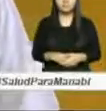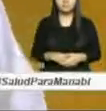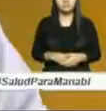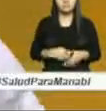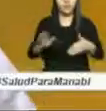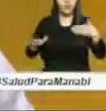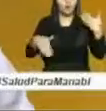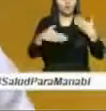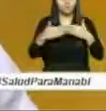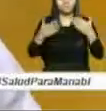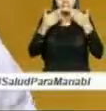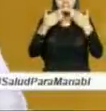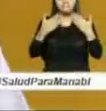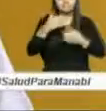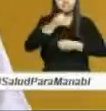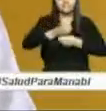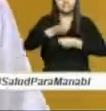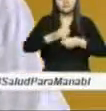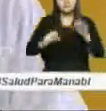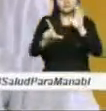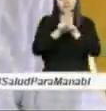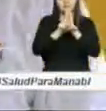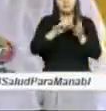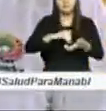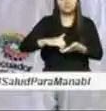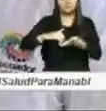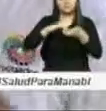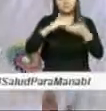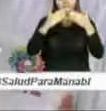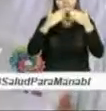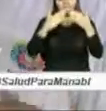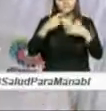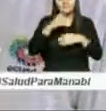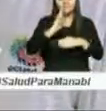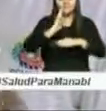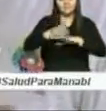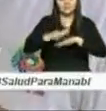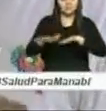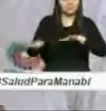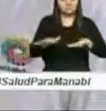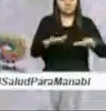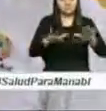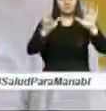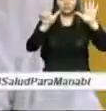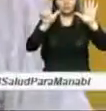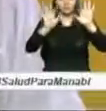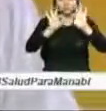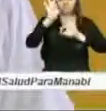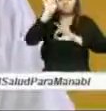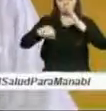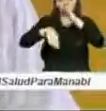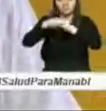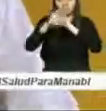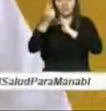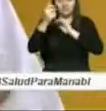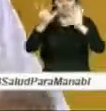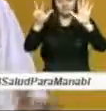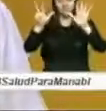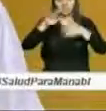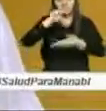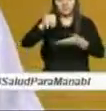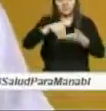ha sido posible gracias a la ley de solidaridad, ¿se acuerdan? Cuando después del terremoto, casi 8 en escala Richter, Manabí